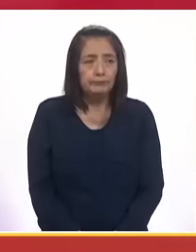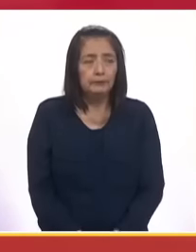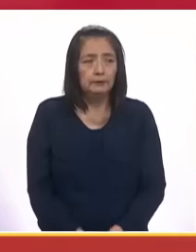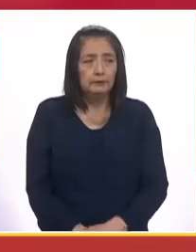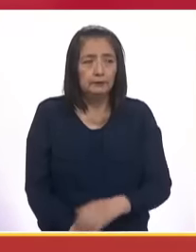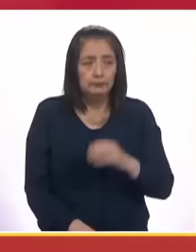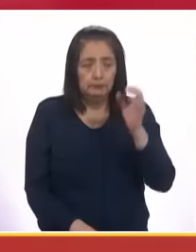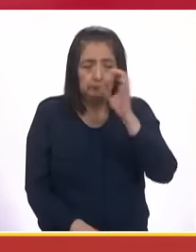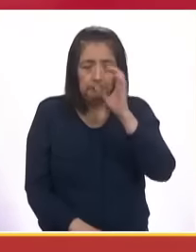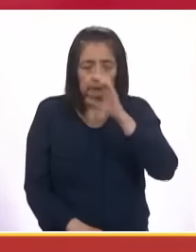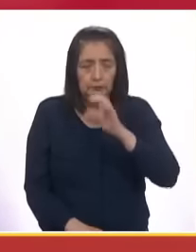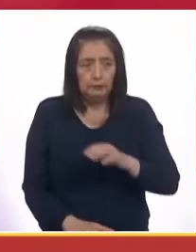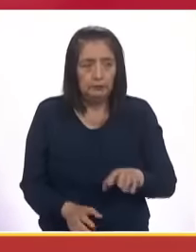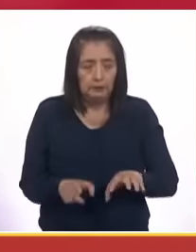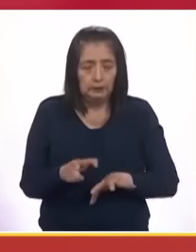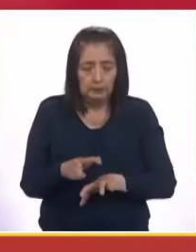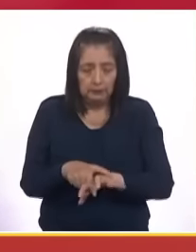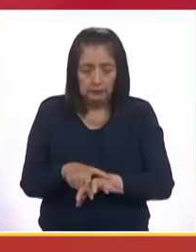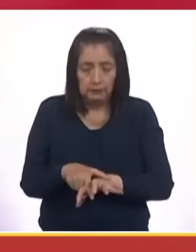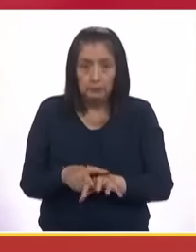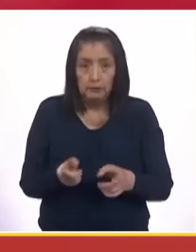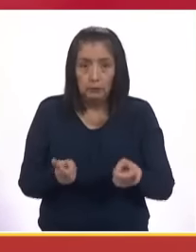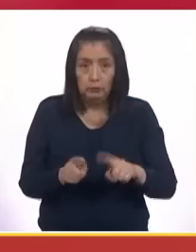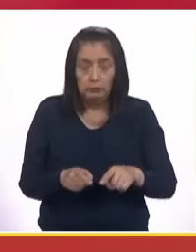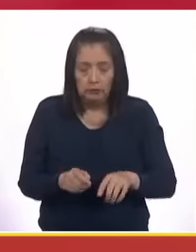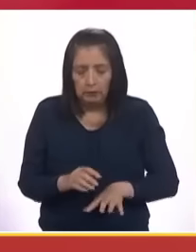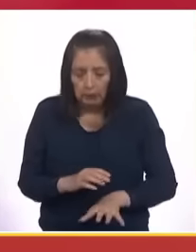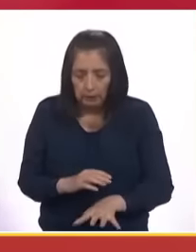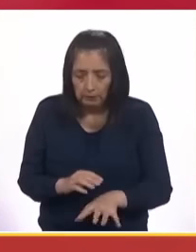para buscar las sandalias. Pero cuando estás de rodillas,